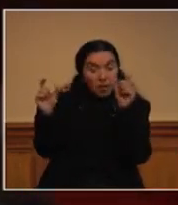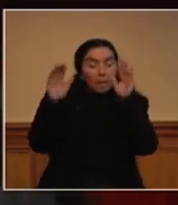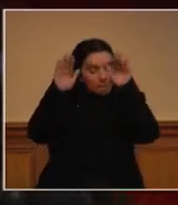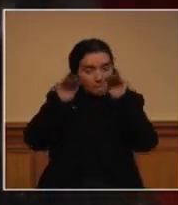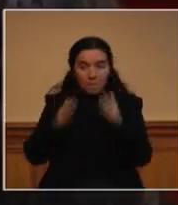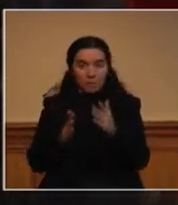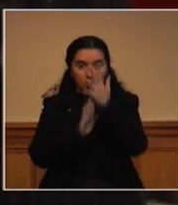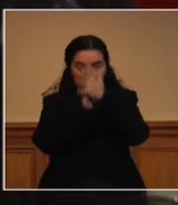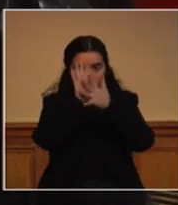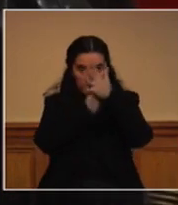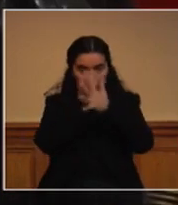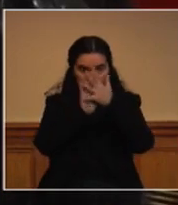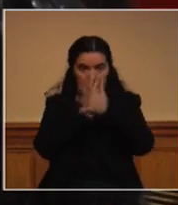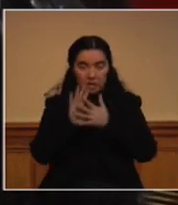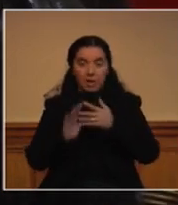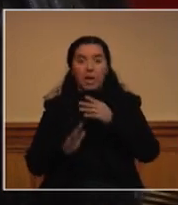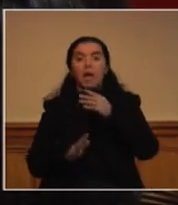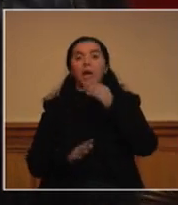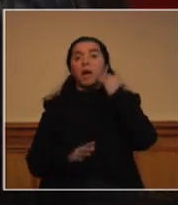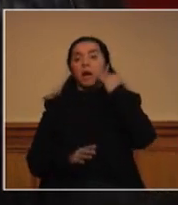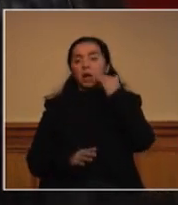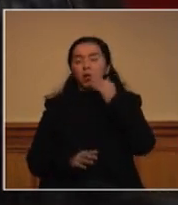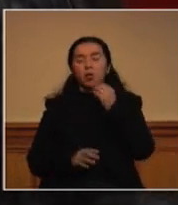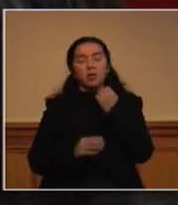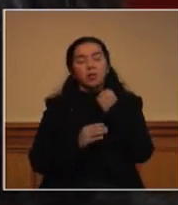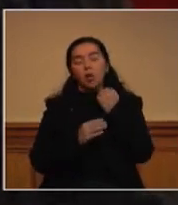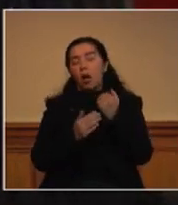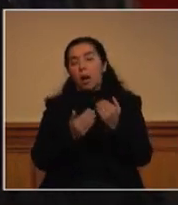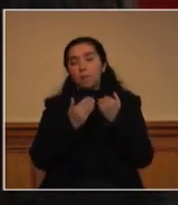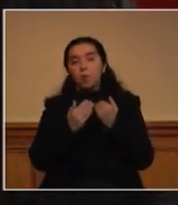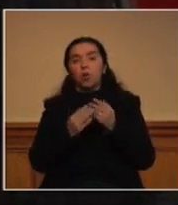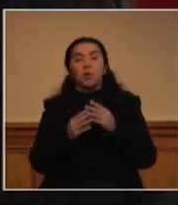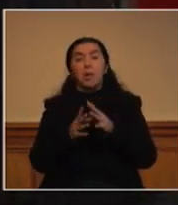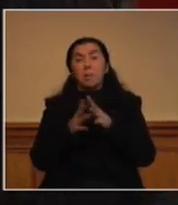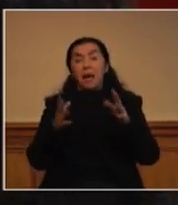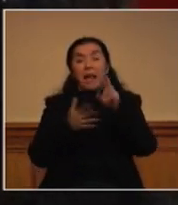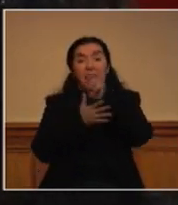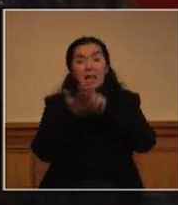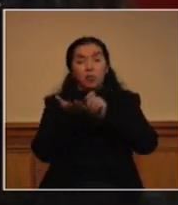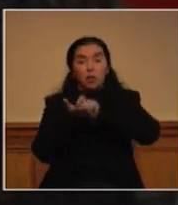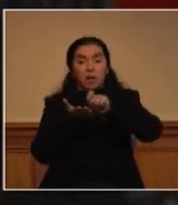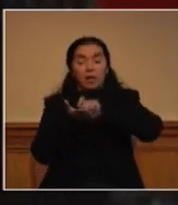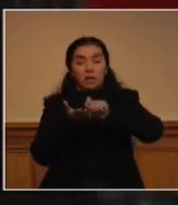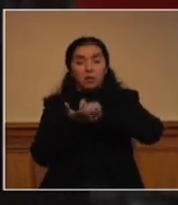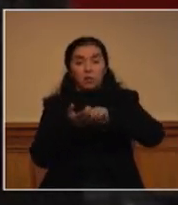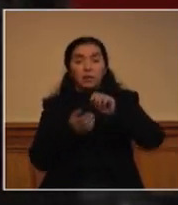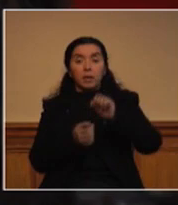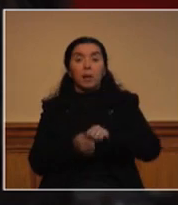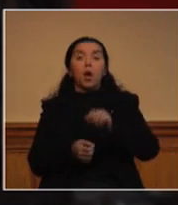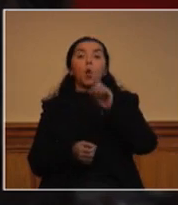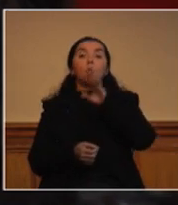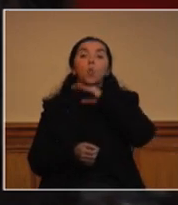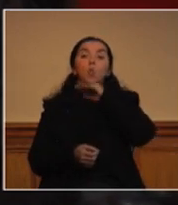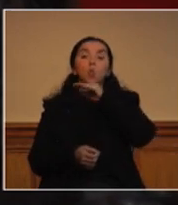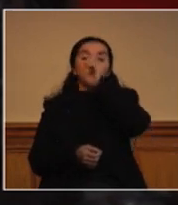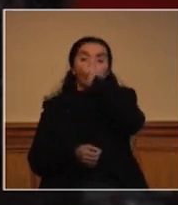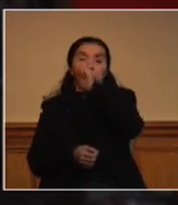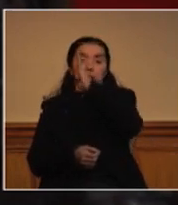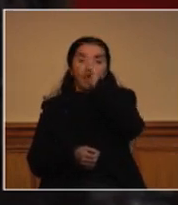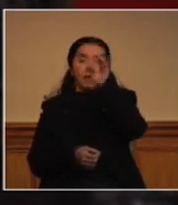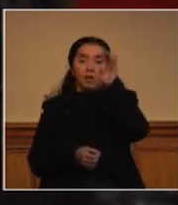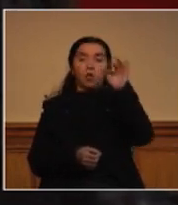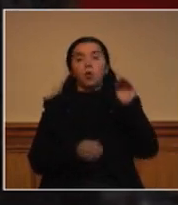también a los niños lo que les apoya muy bien el tema de la, sobre todo de la lectura y escritura, es el uso del dactilológico como